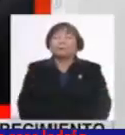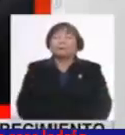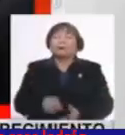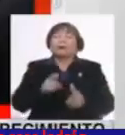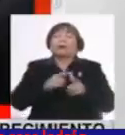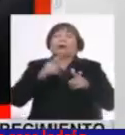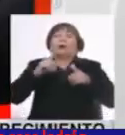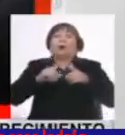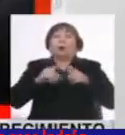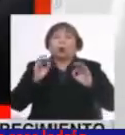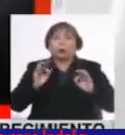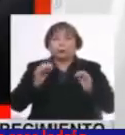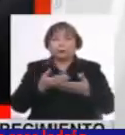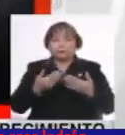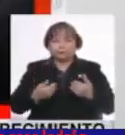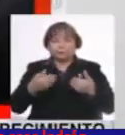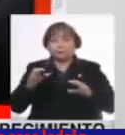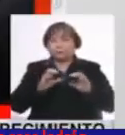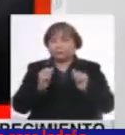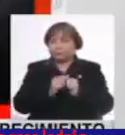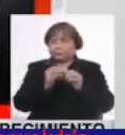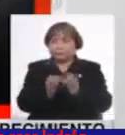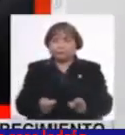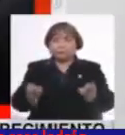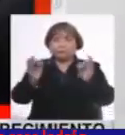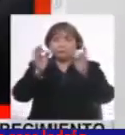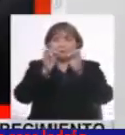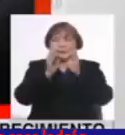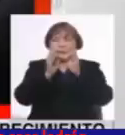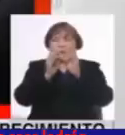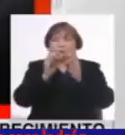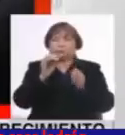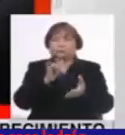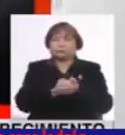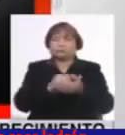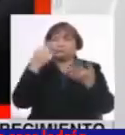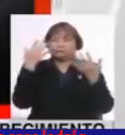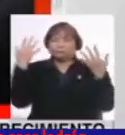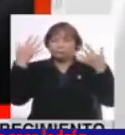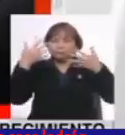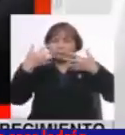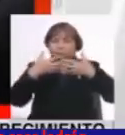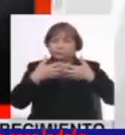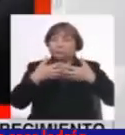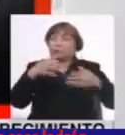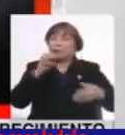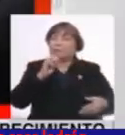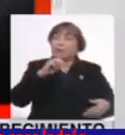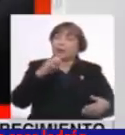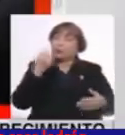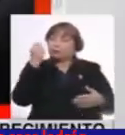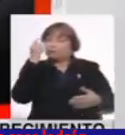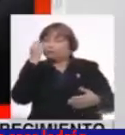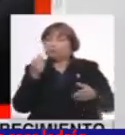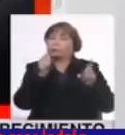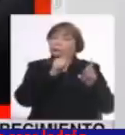Entonces, en esa medida, sería importante también ser empáticos, entender el otro